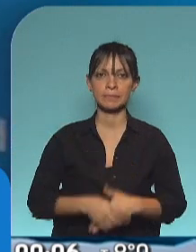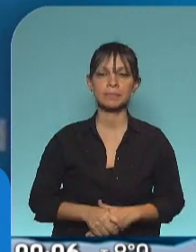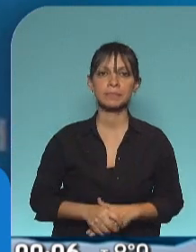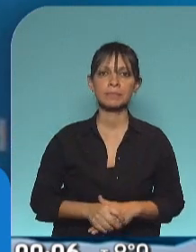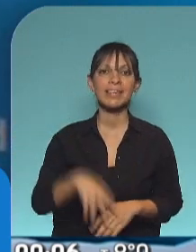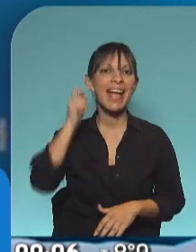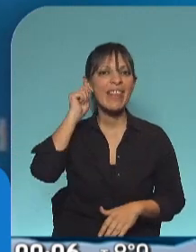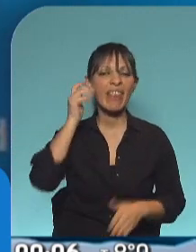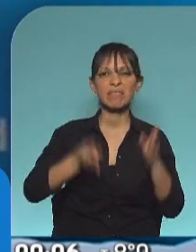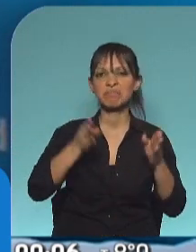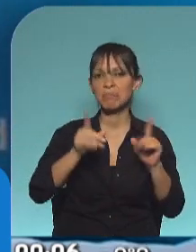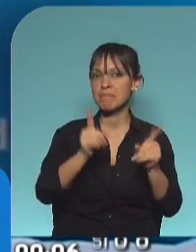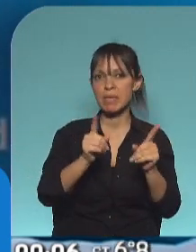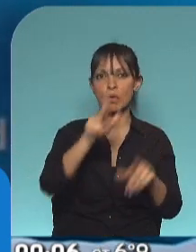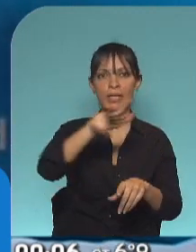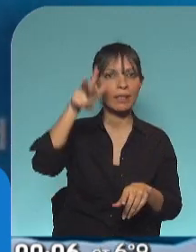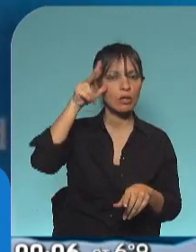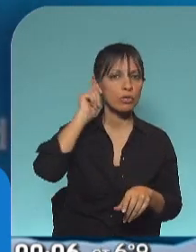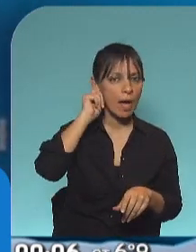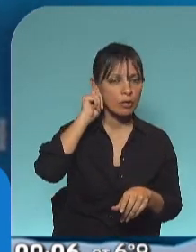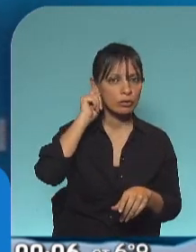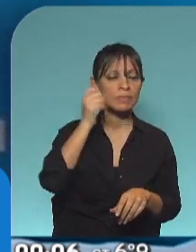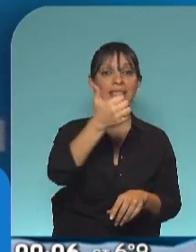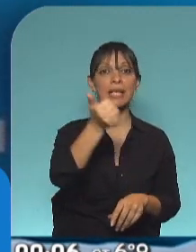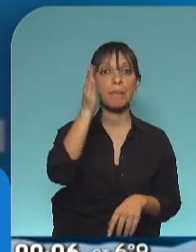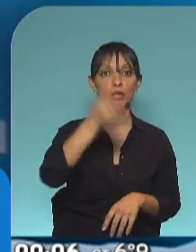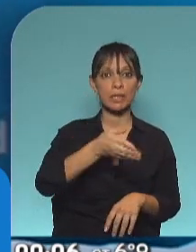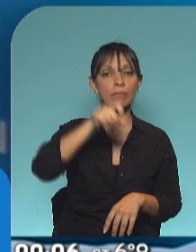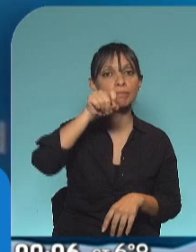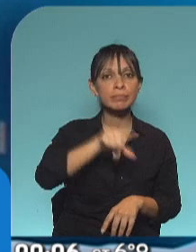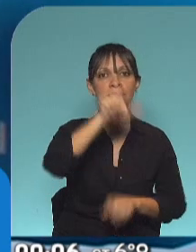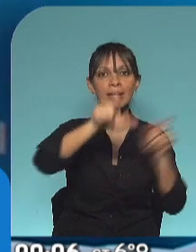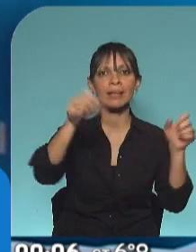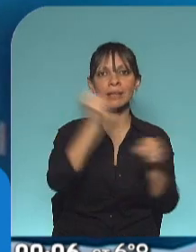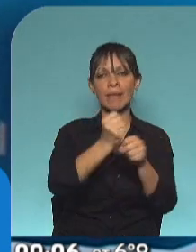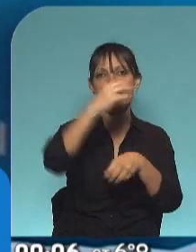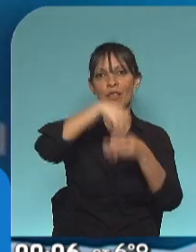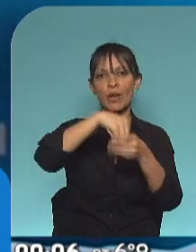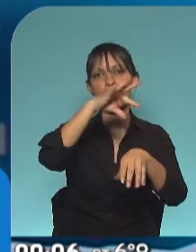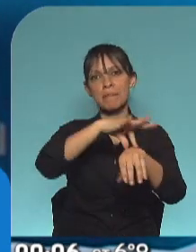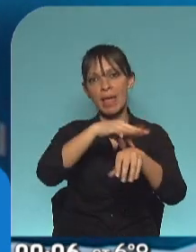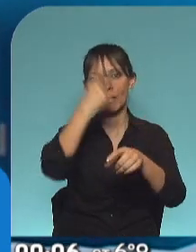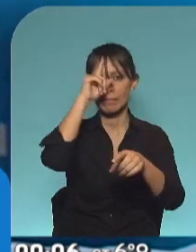edad mediana se mantiene en 38 años, 6% son trabajadores de la salud.